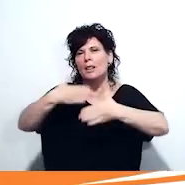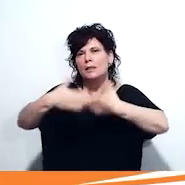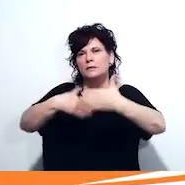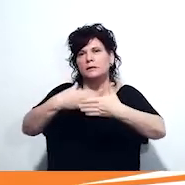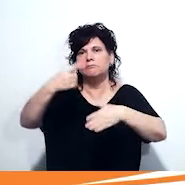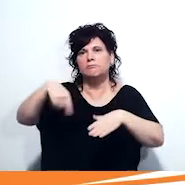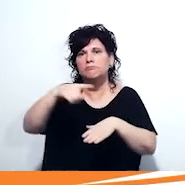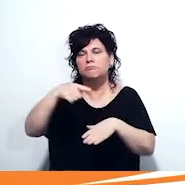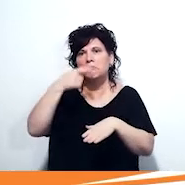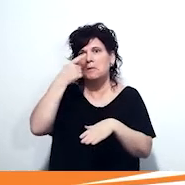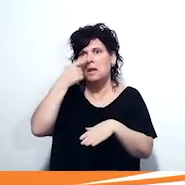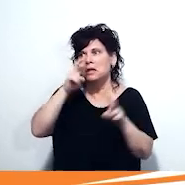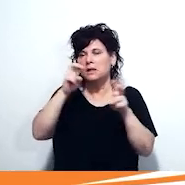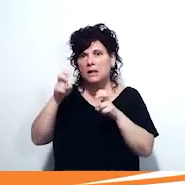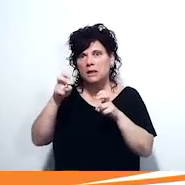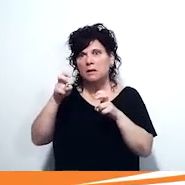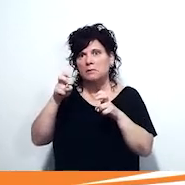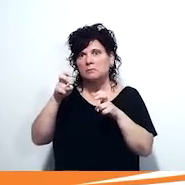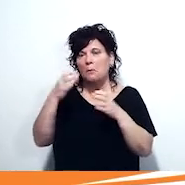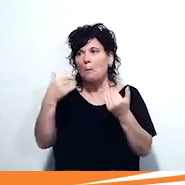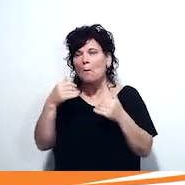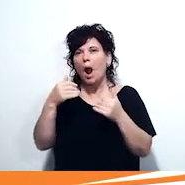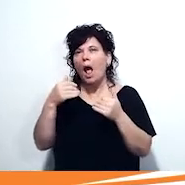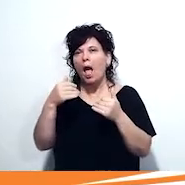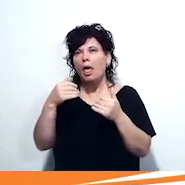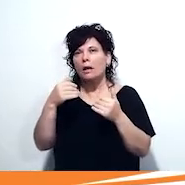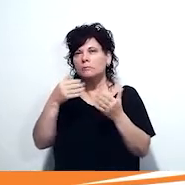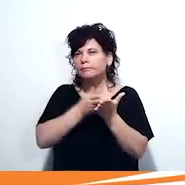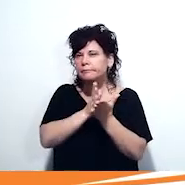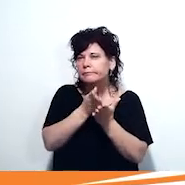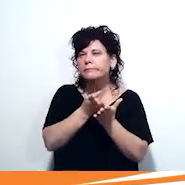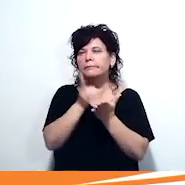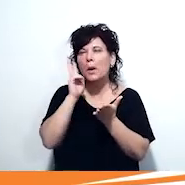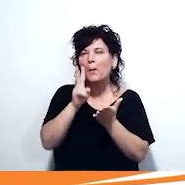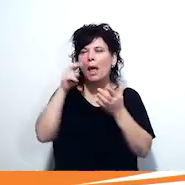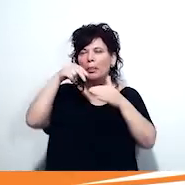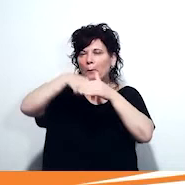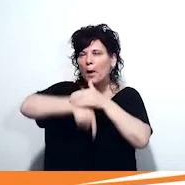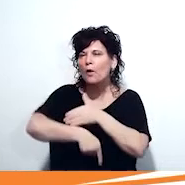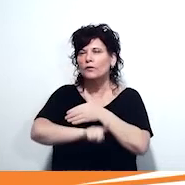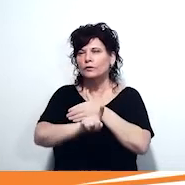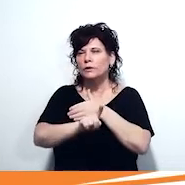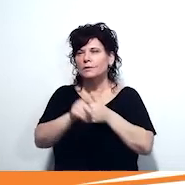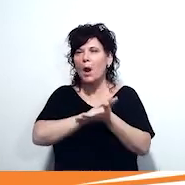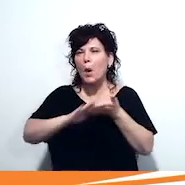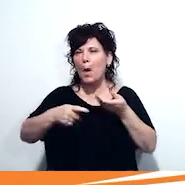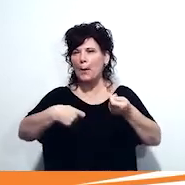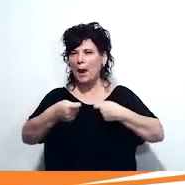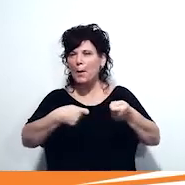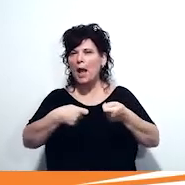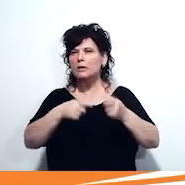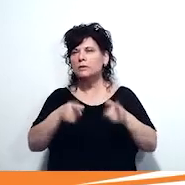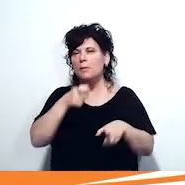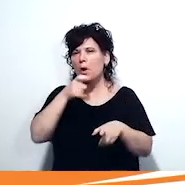les interesa y se dedican a esto, les sugiero que lo vayan siguiendo, porque va a haber seguramente nuevas regulaciones y